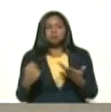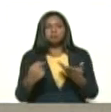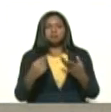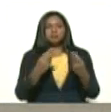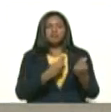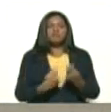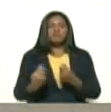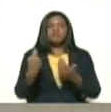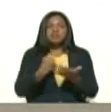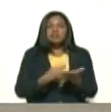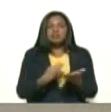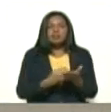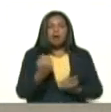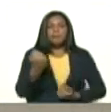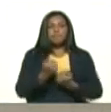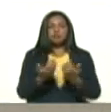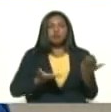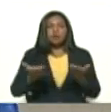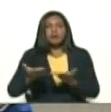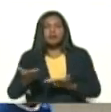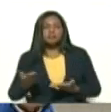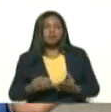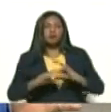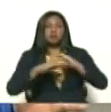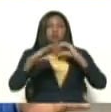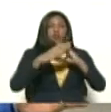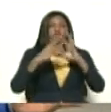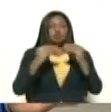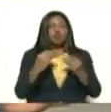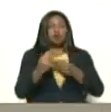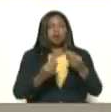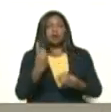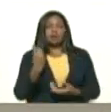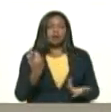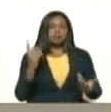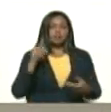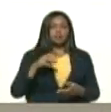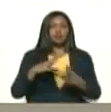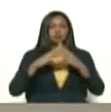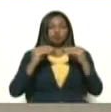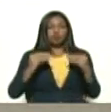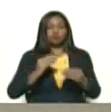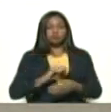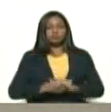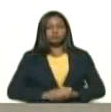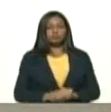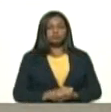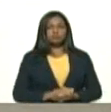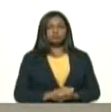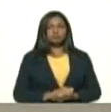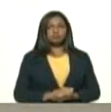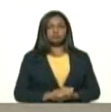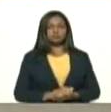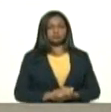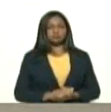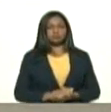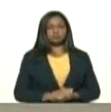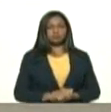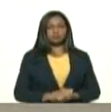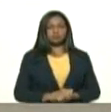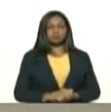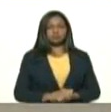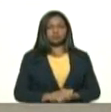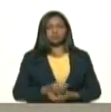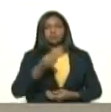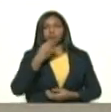para apoyo logístico, transporte, para todo lo que haga falta. Todo lo que haga falta. Buena parte, esto